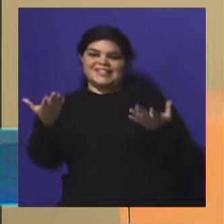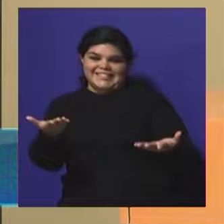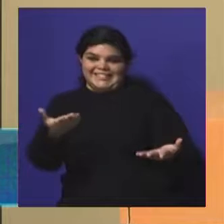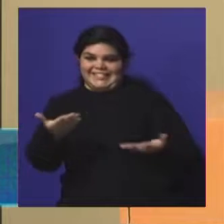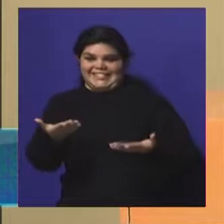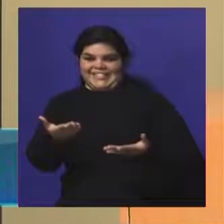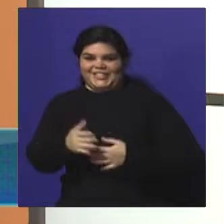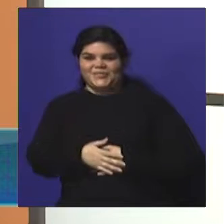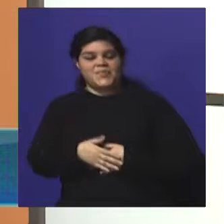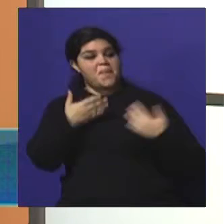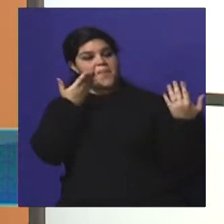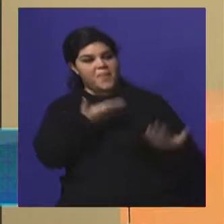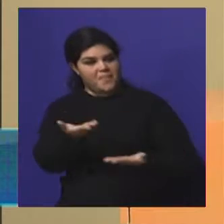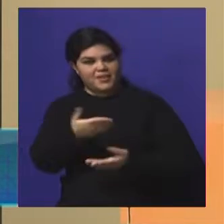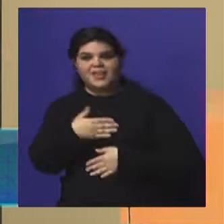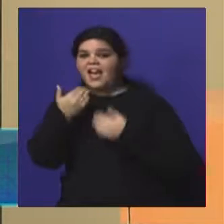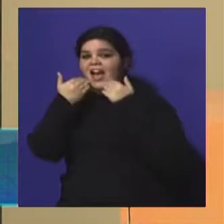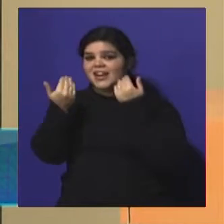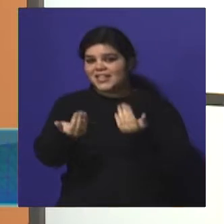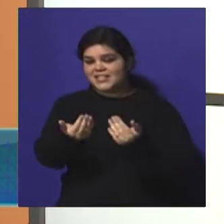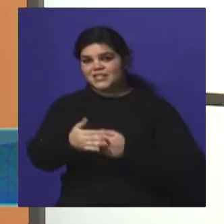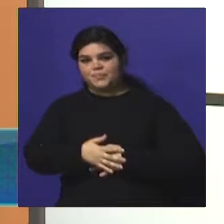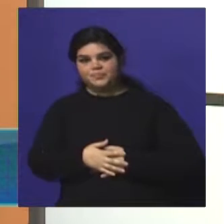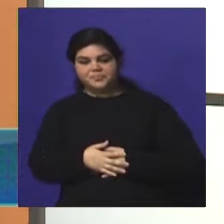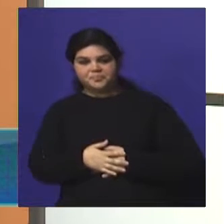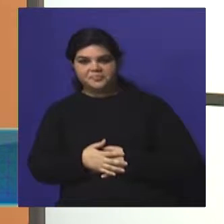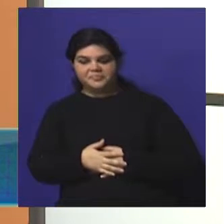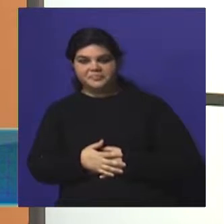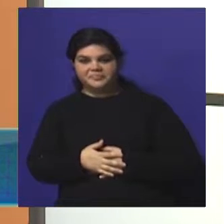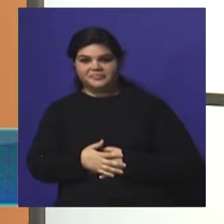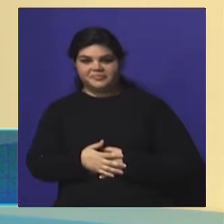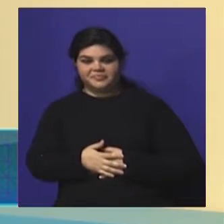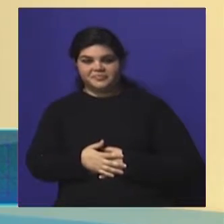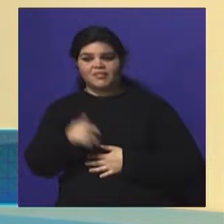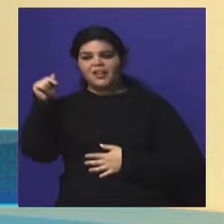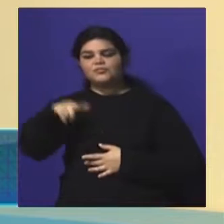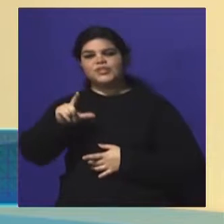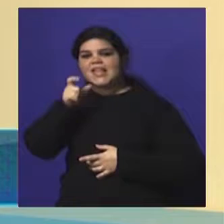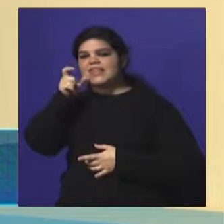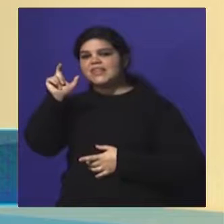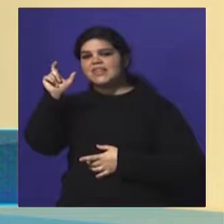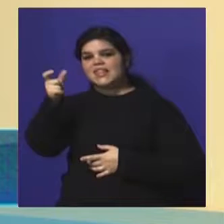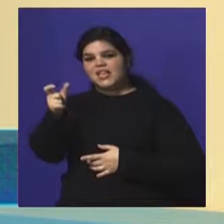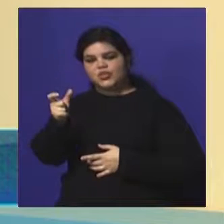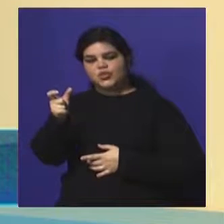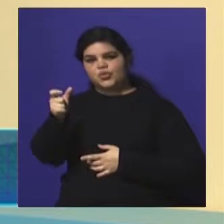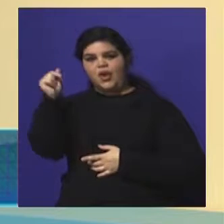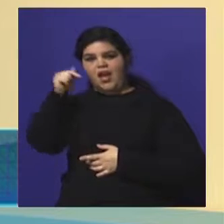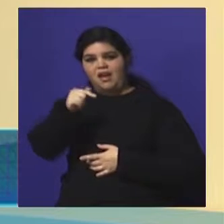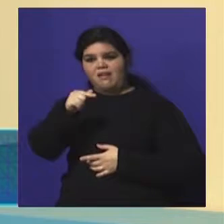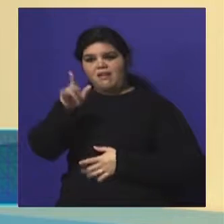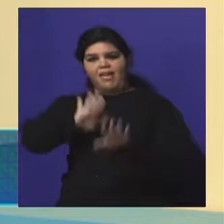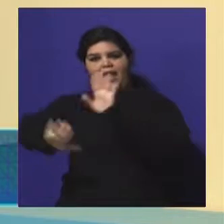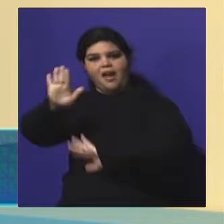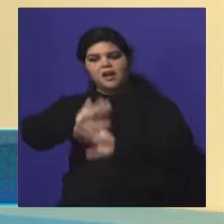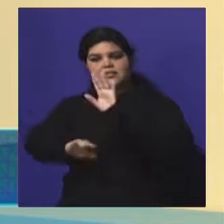este horario, así que... Bueno, bienvenida. Muchísimas gracias. Bueno, tomamos como disparador un texto que Noelia hizo para nosotros, que está